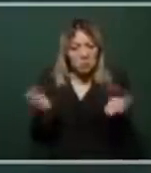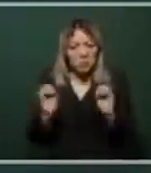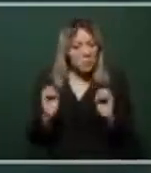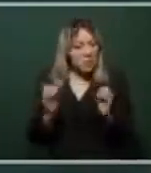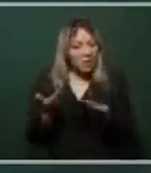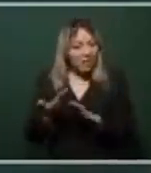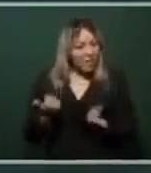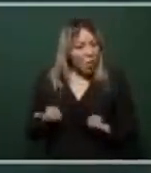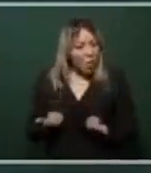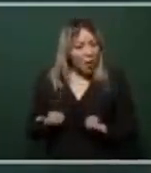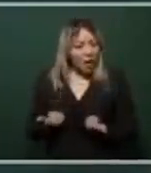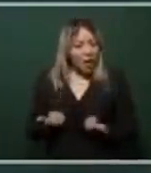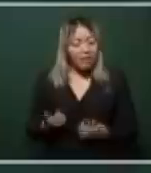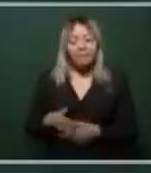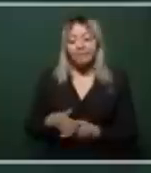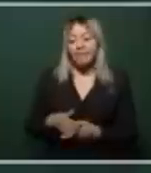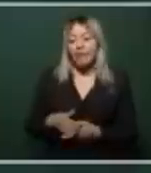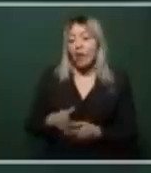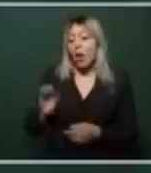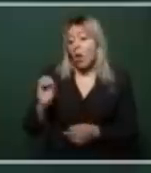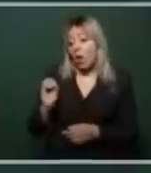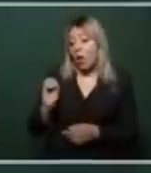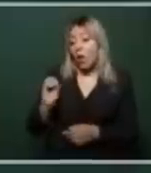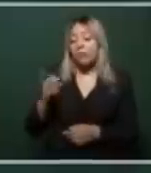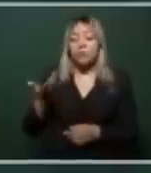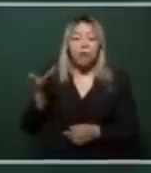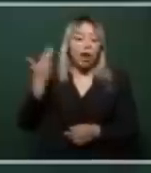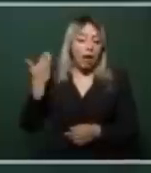Cuando un gobierno